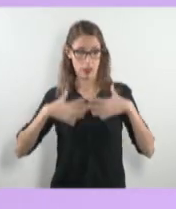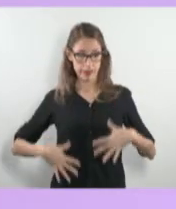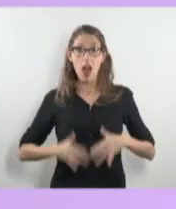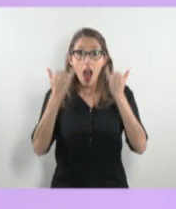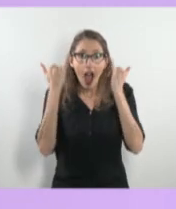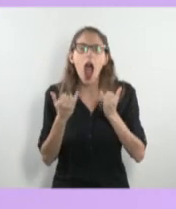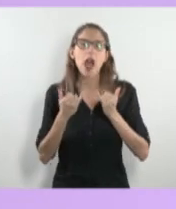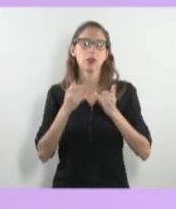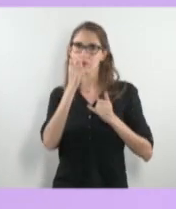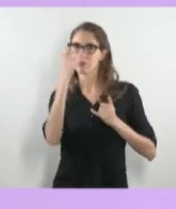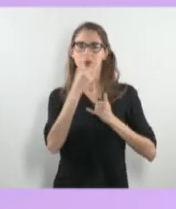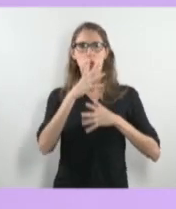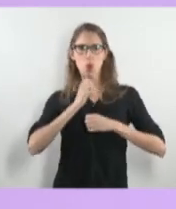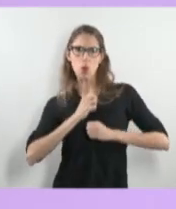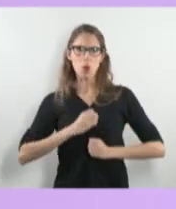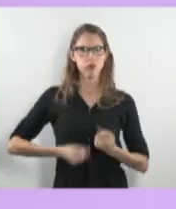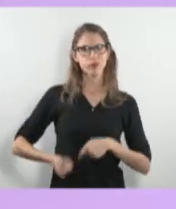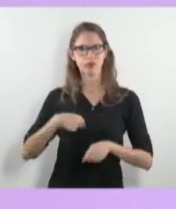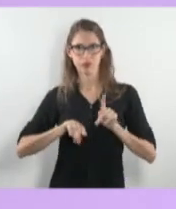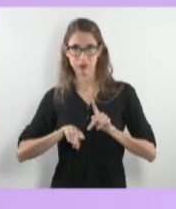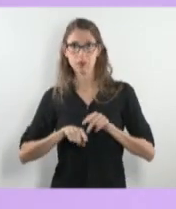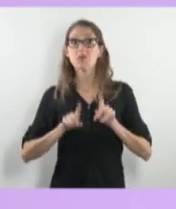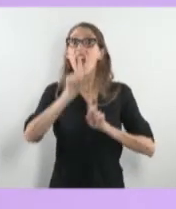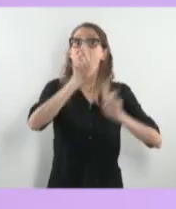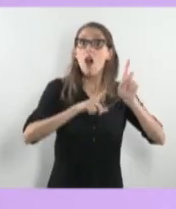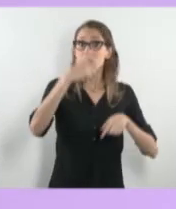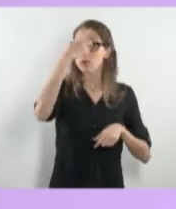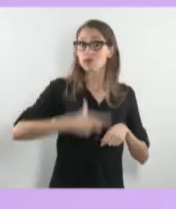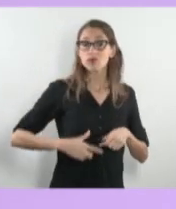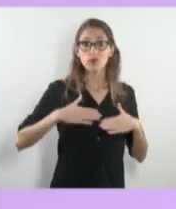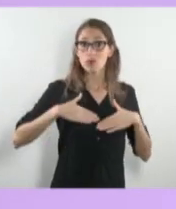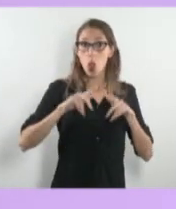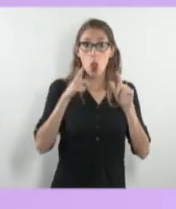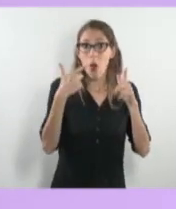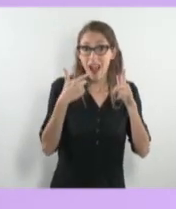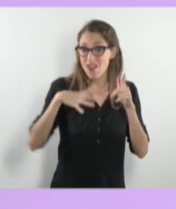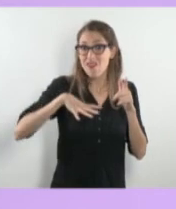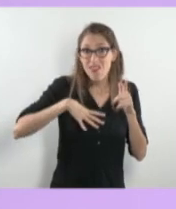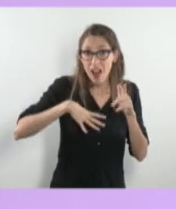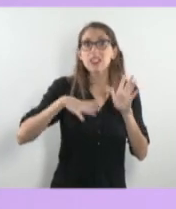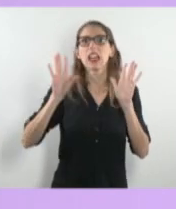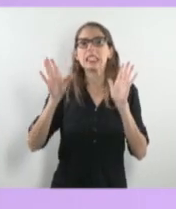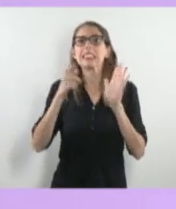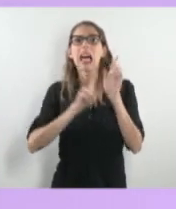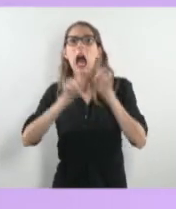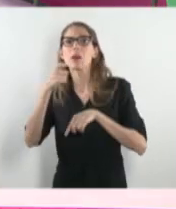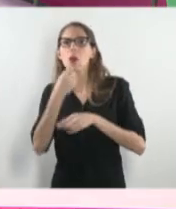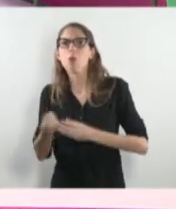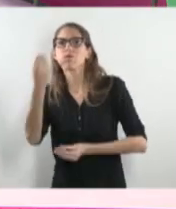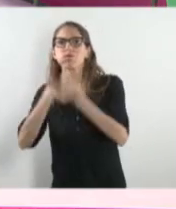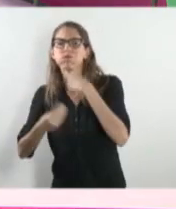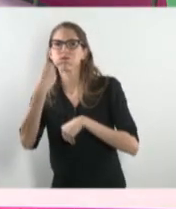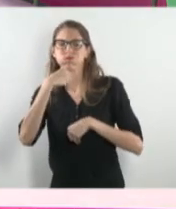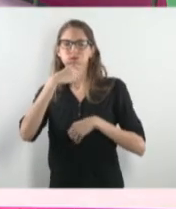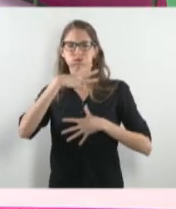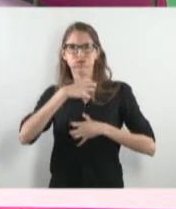a veces hay carencia de algunas de estas enzimas, por ejemplo, hablando del sistema digestivo, muchos de los alimentos se nos vuelven bastante complicados